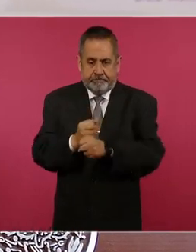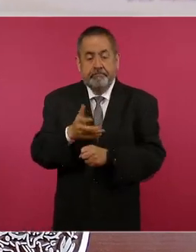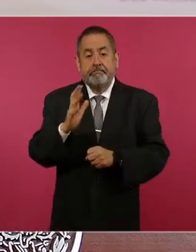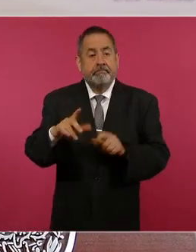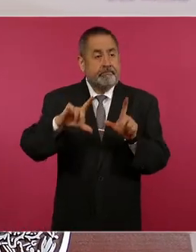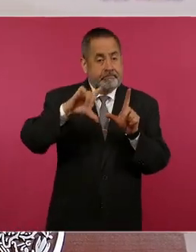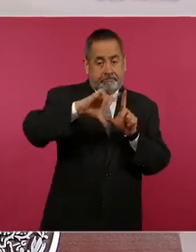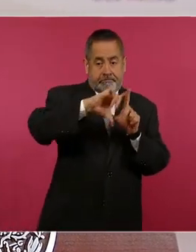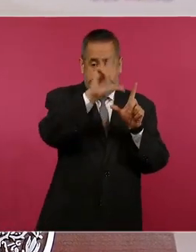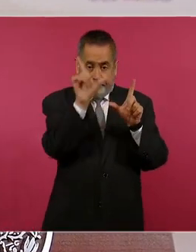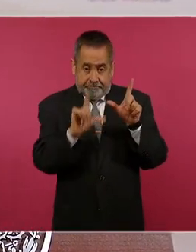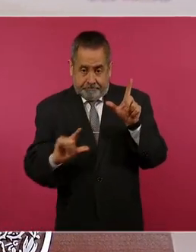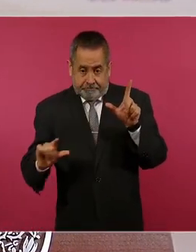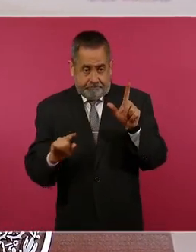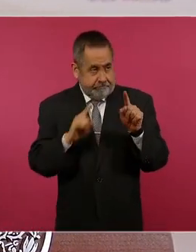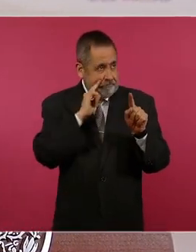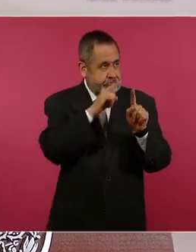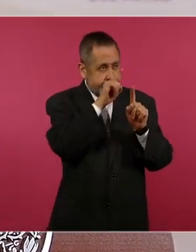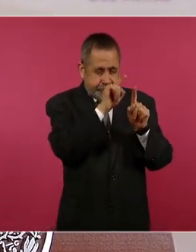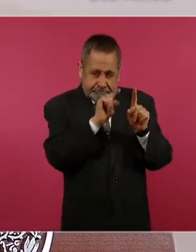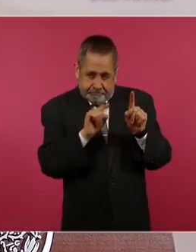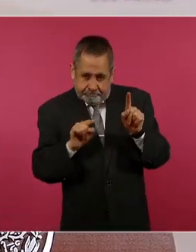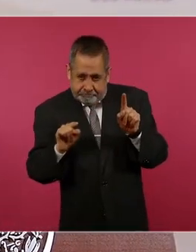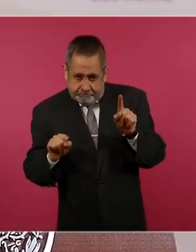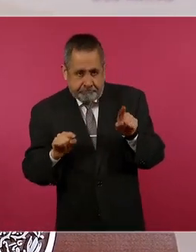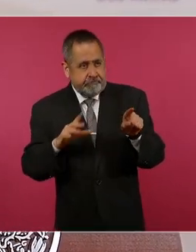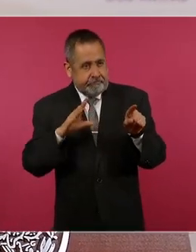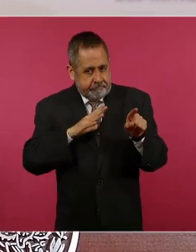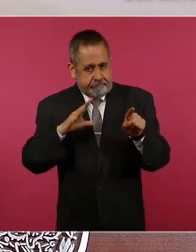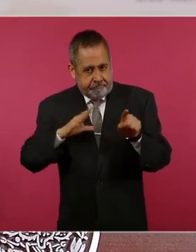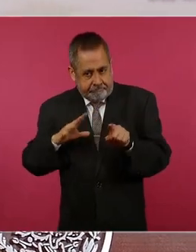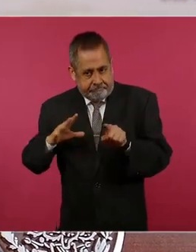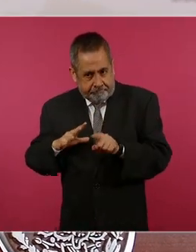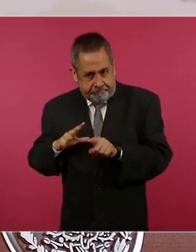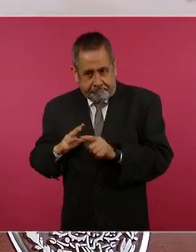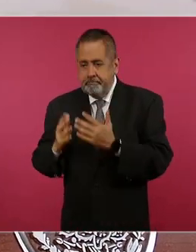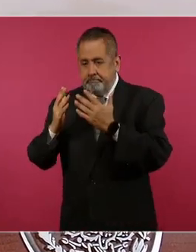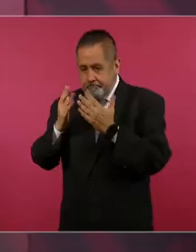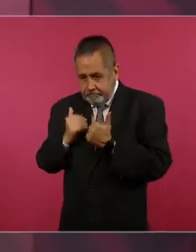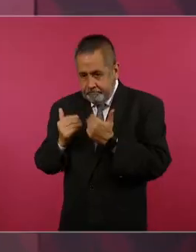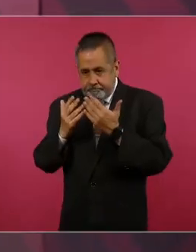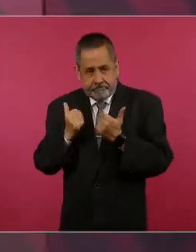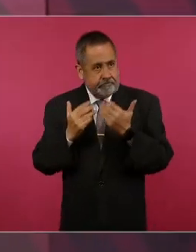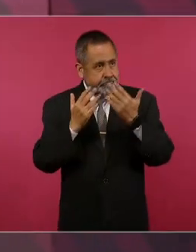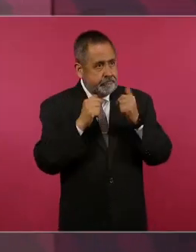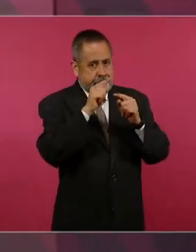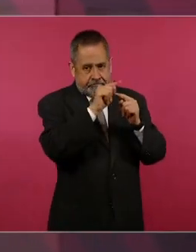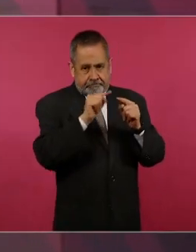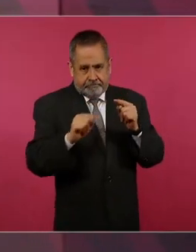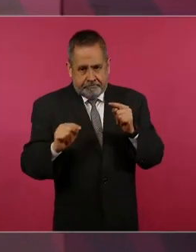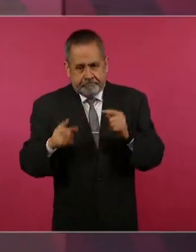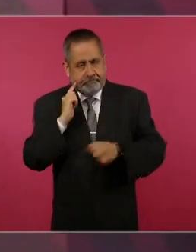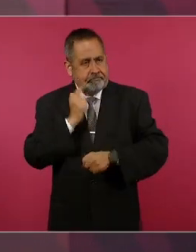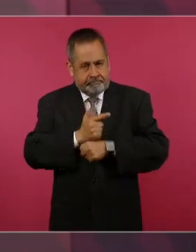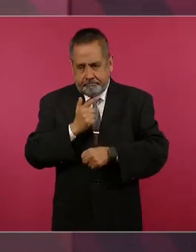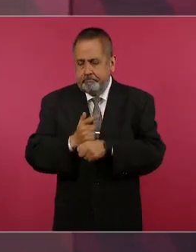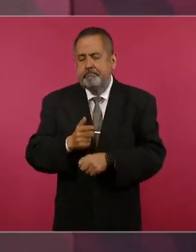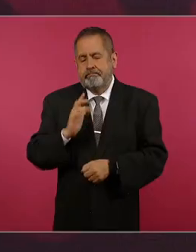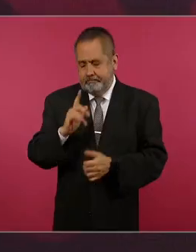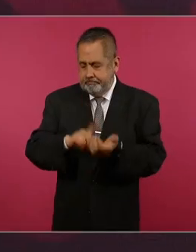de cuáles son las zonas con menos agua en el país,